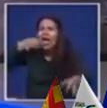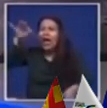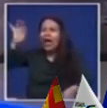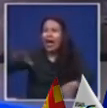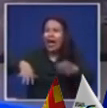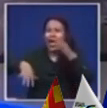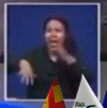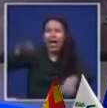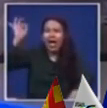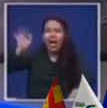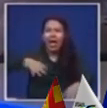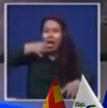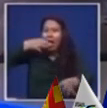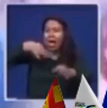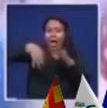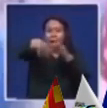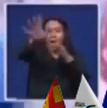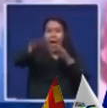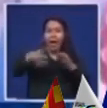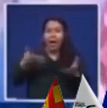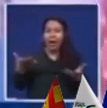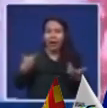de saliva pueden llegar más o menos a una